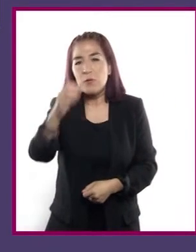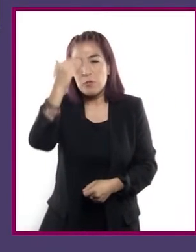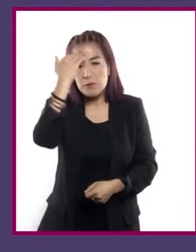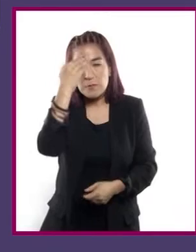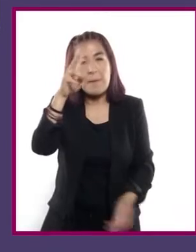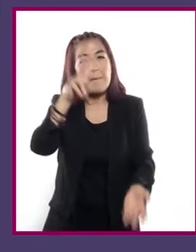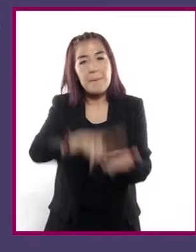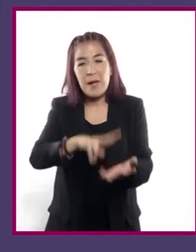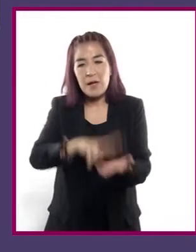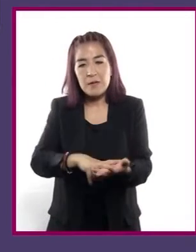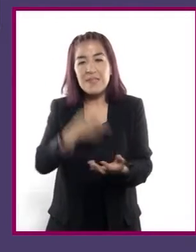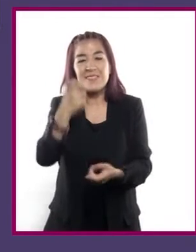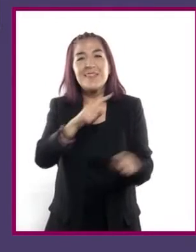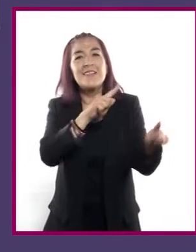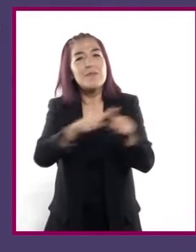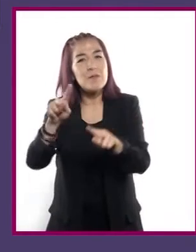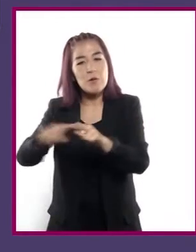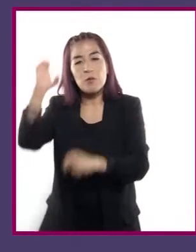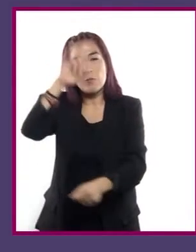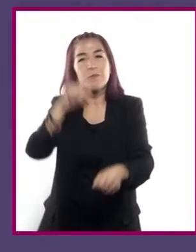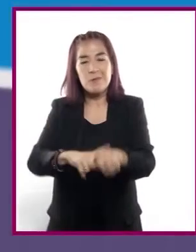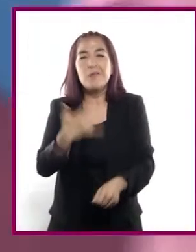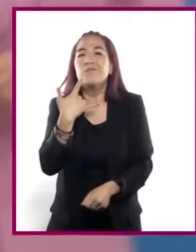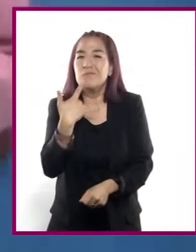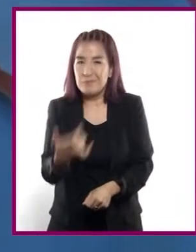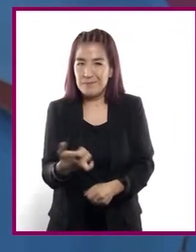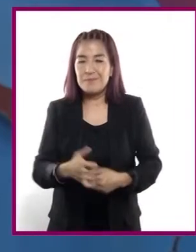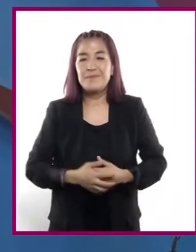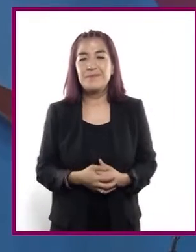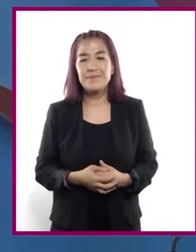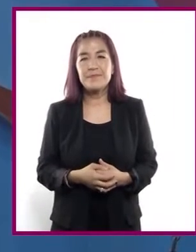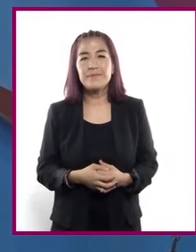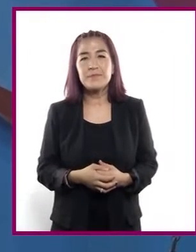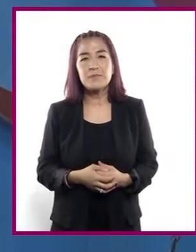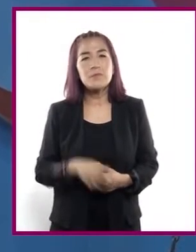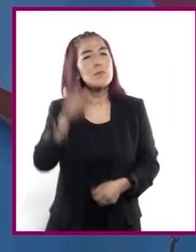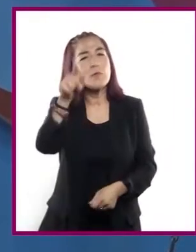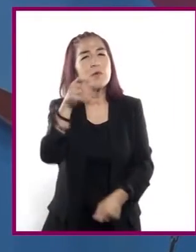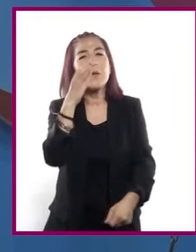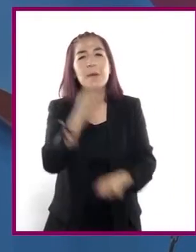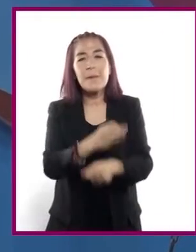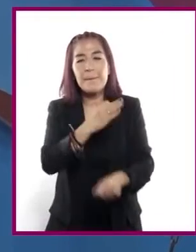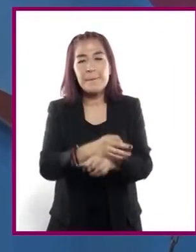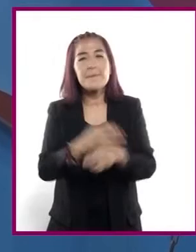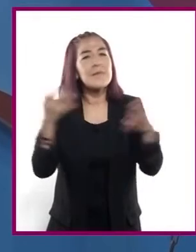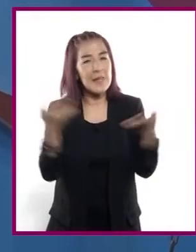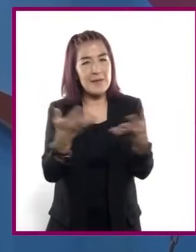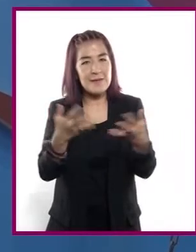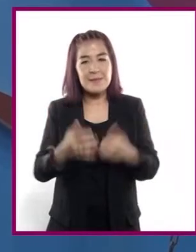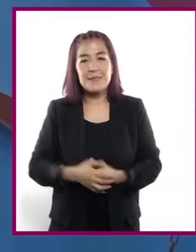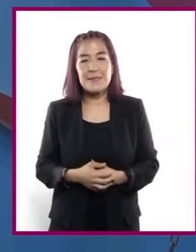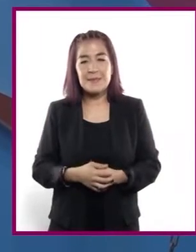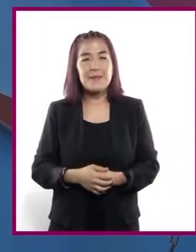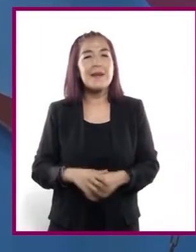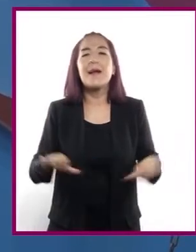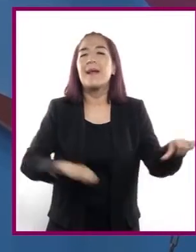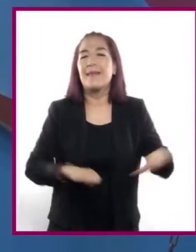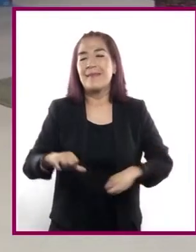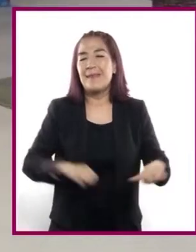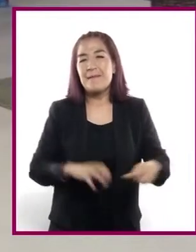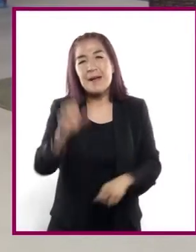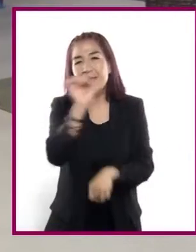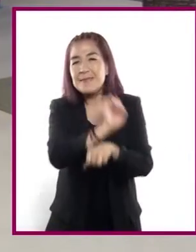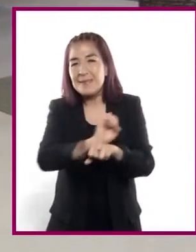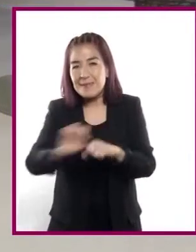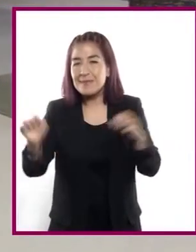y valoración de las diferentes culturas. ¿Qué les parece si realizamos una sencilla actividad?